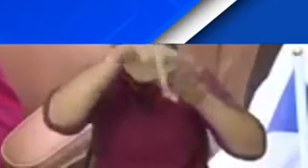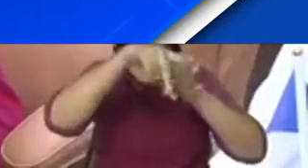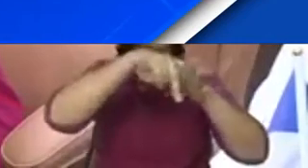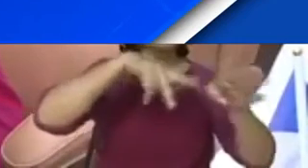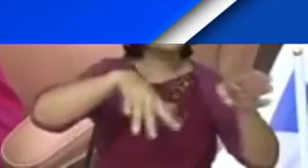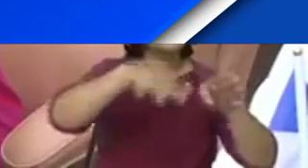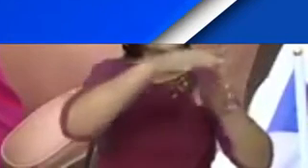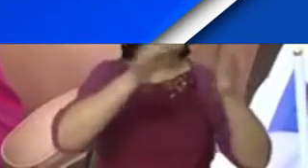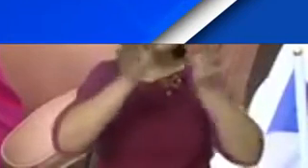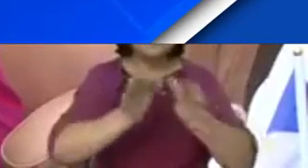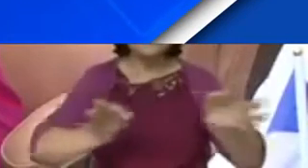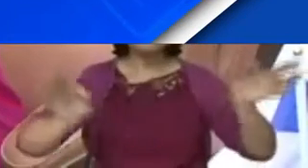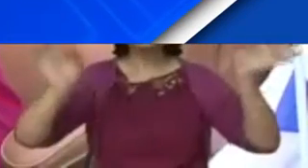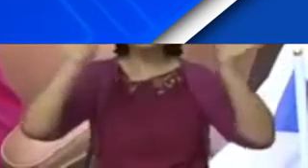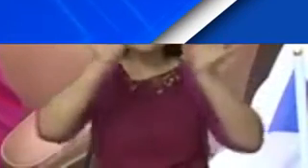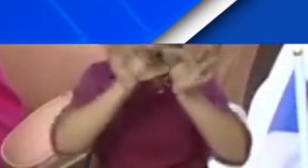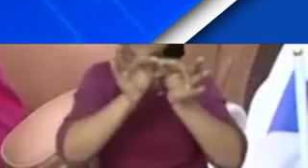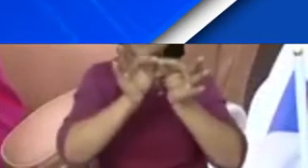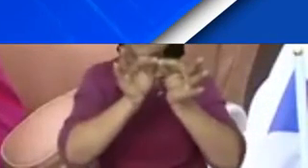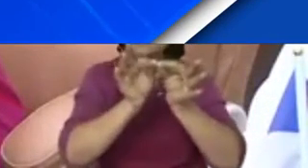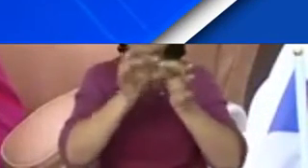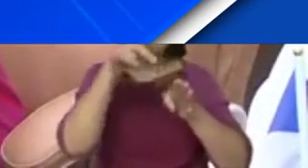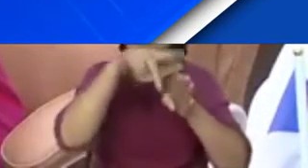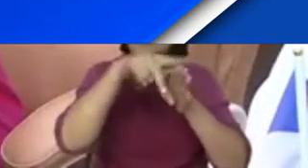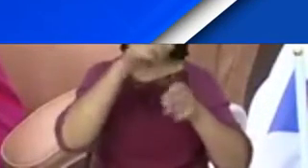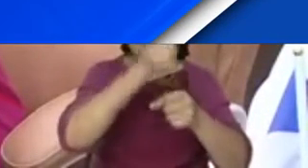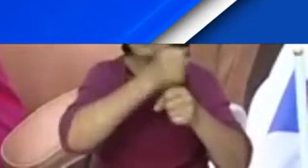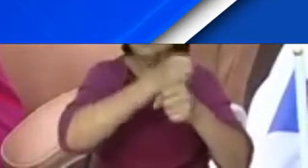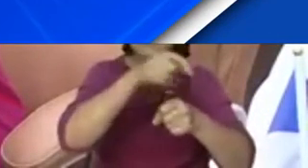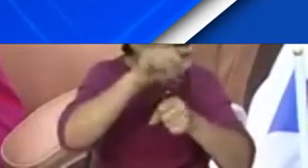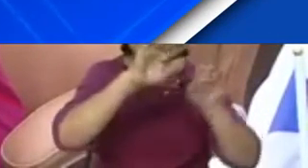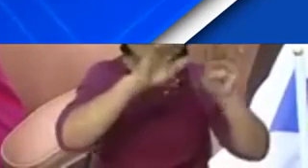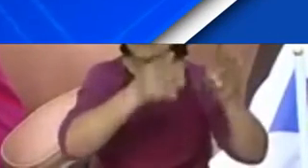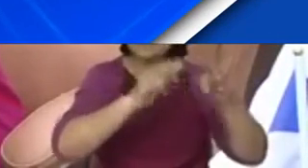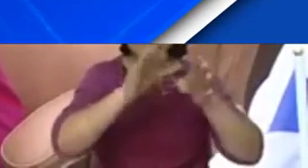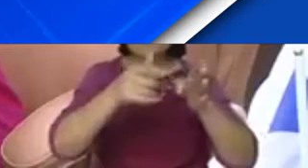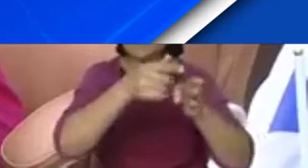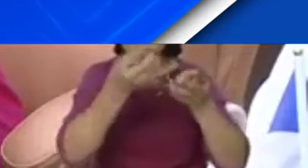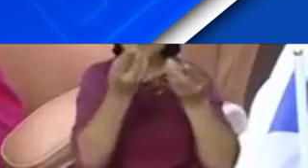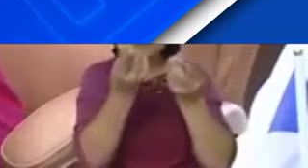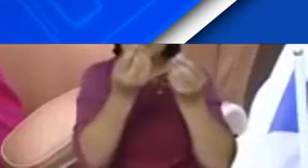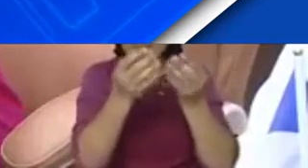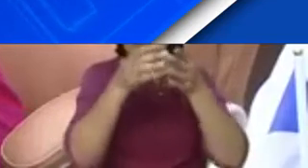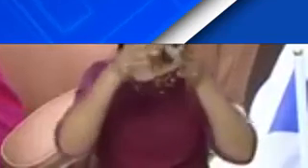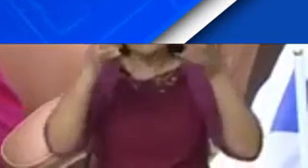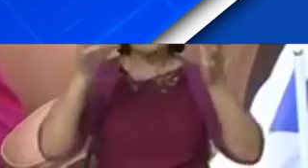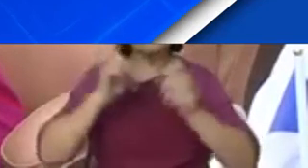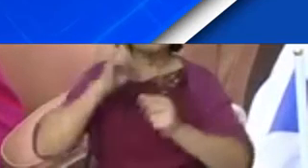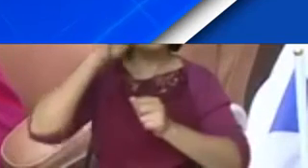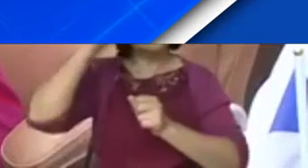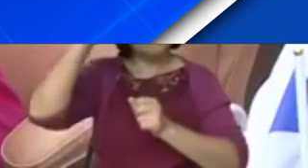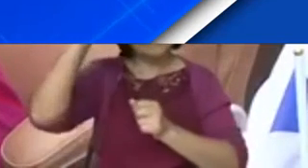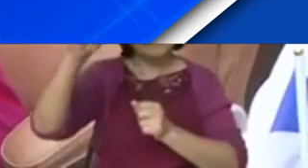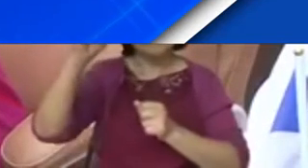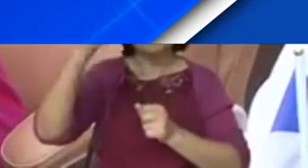mucha importancia para el crecimiento económico y el desarrollo